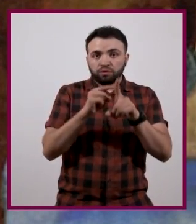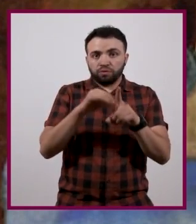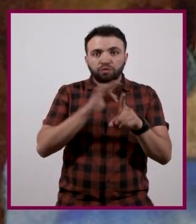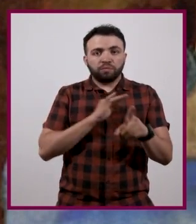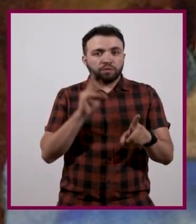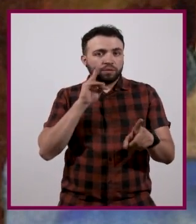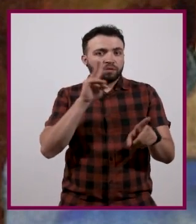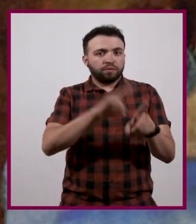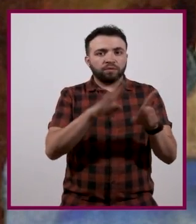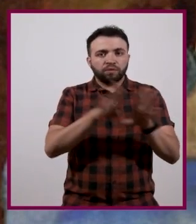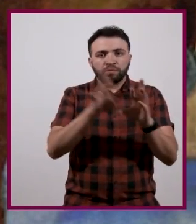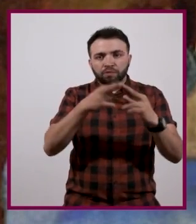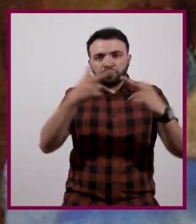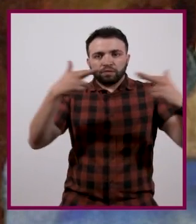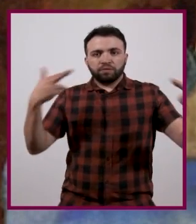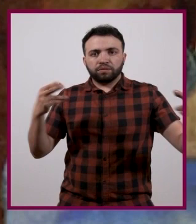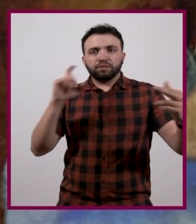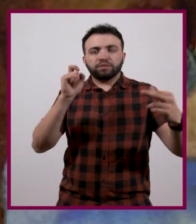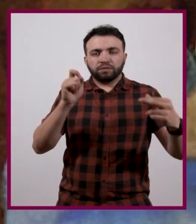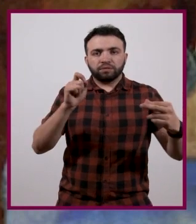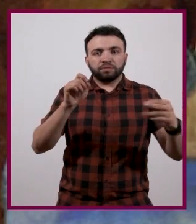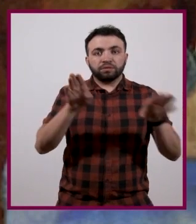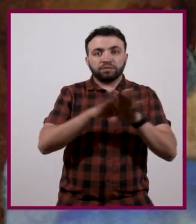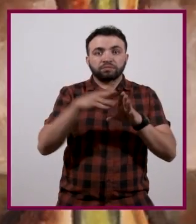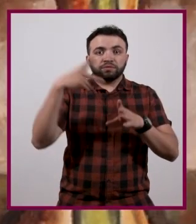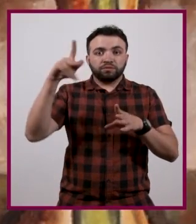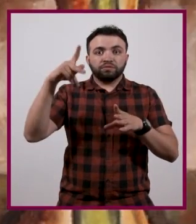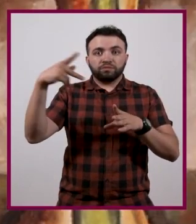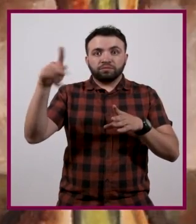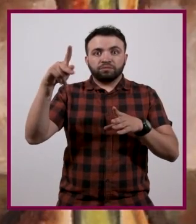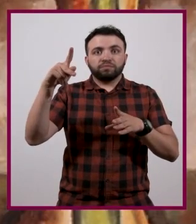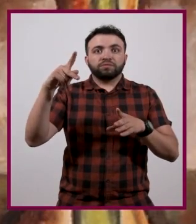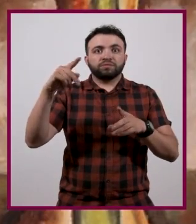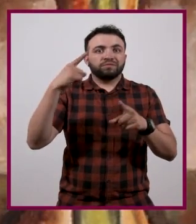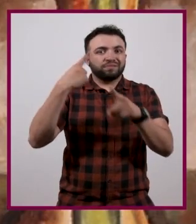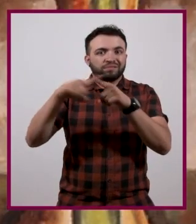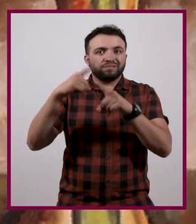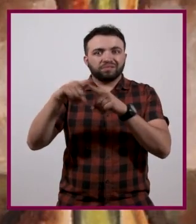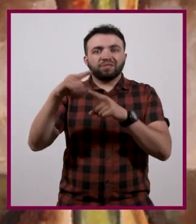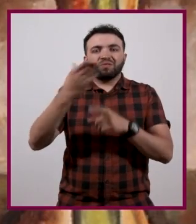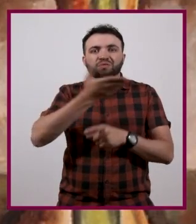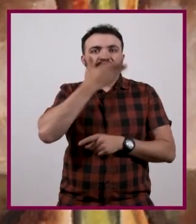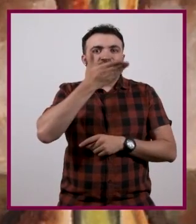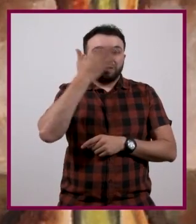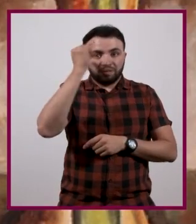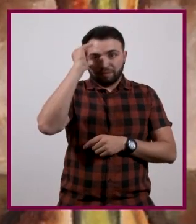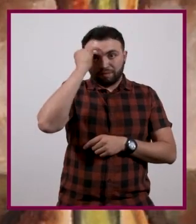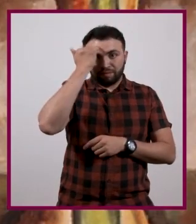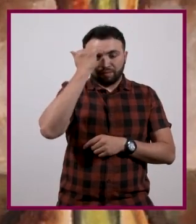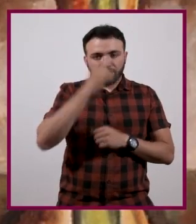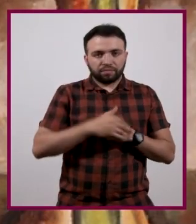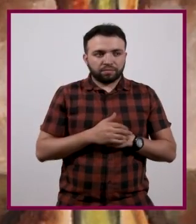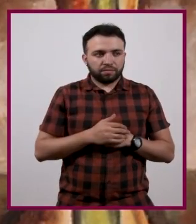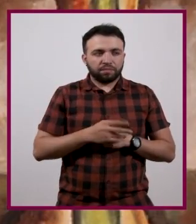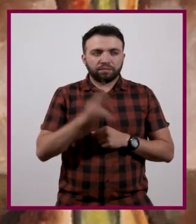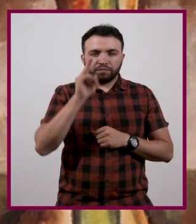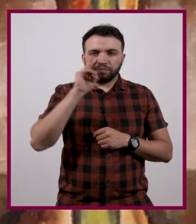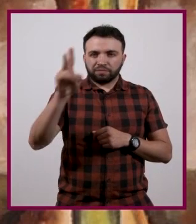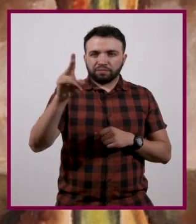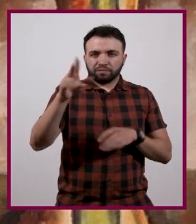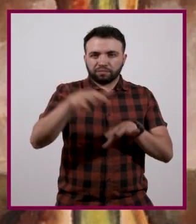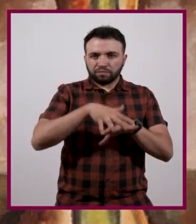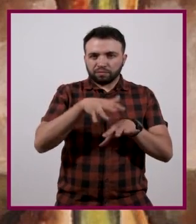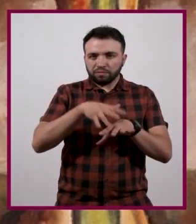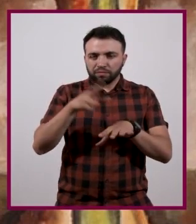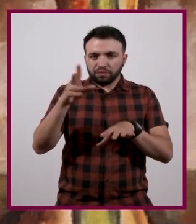una relación entre su obra y las tradiciones indígenas. Así es, Fer. La paleta de color de María Izquierdo se caracteriza por tender a